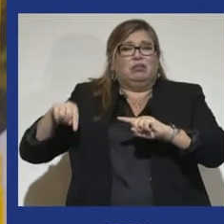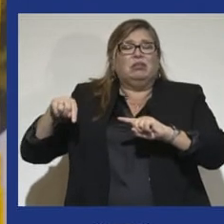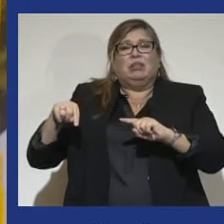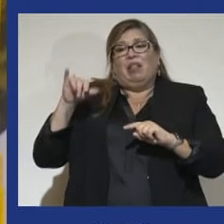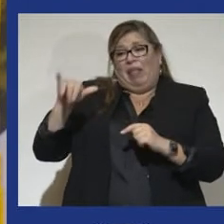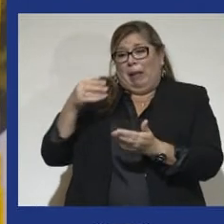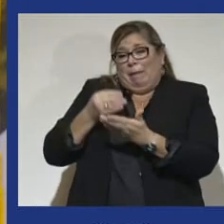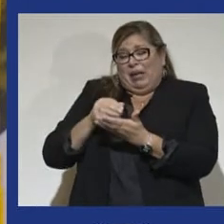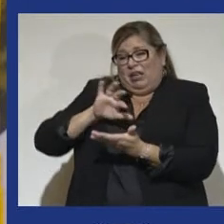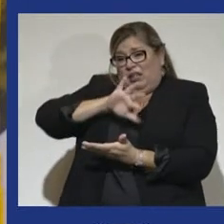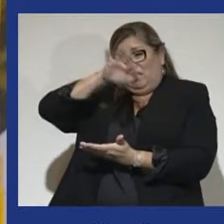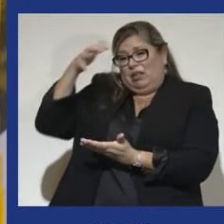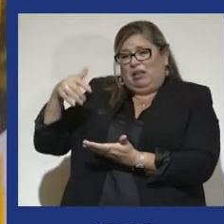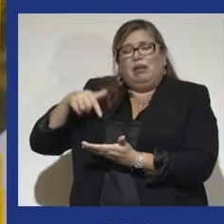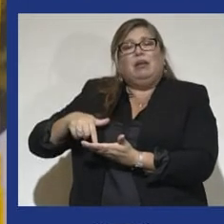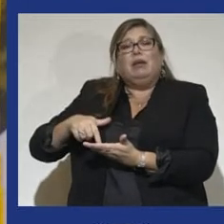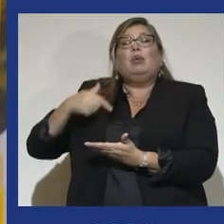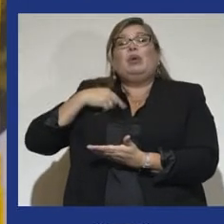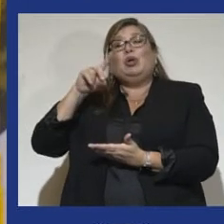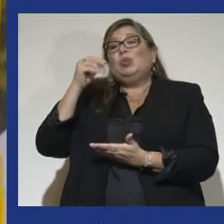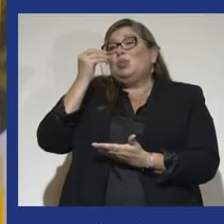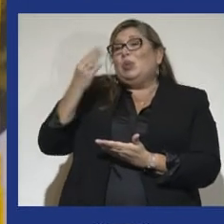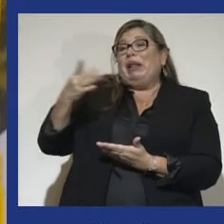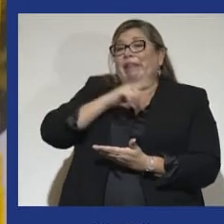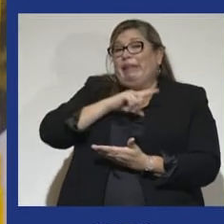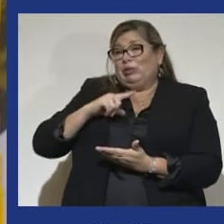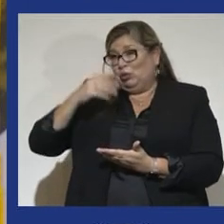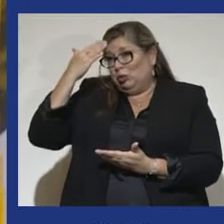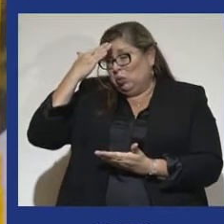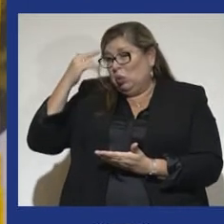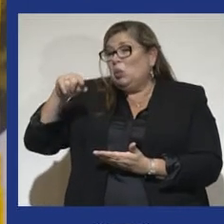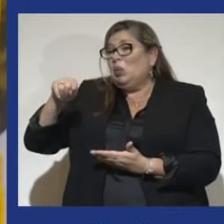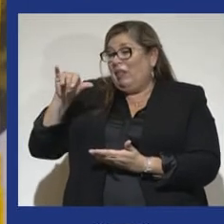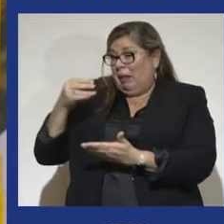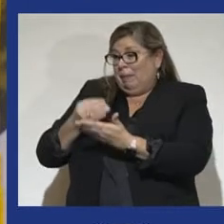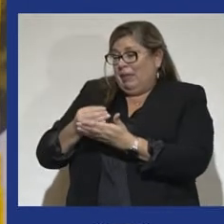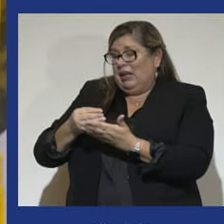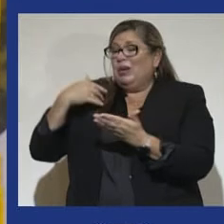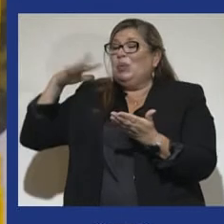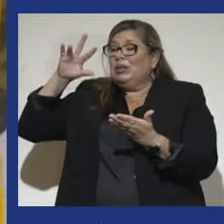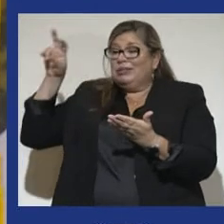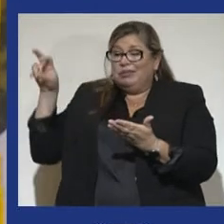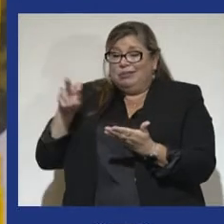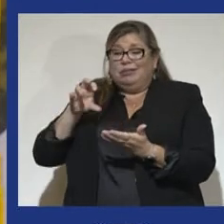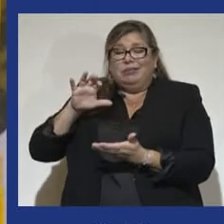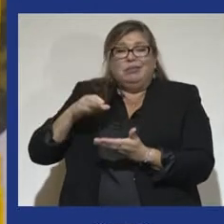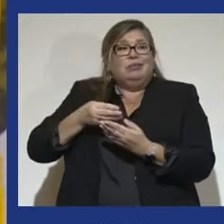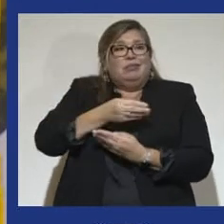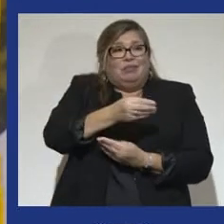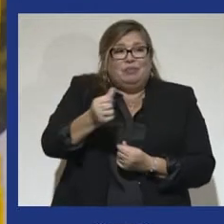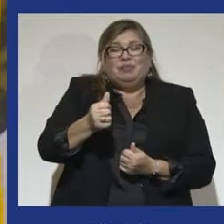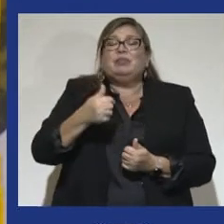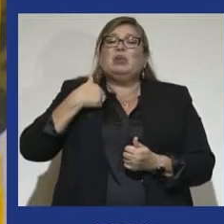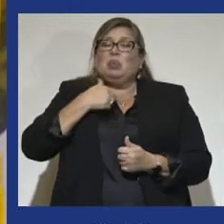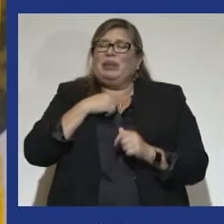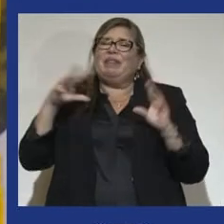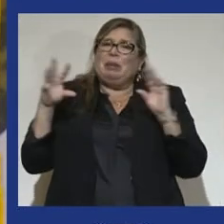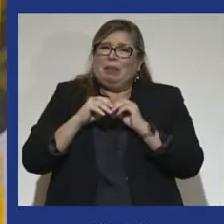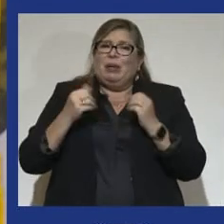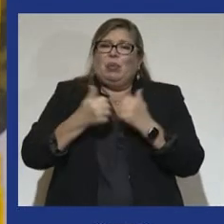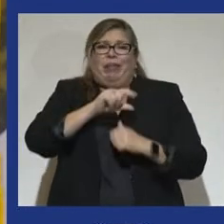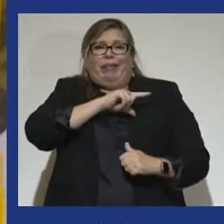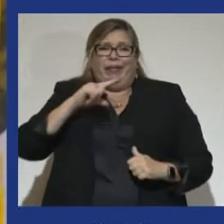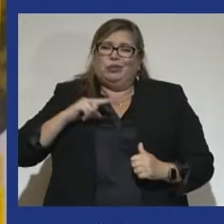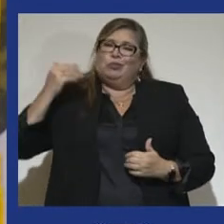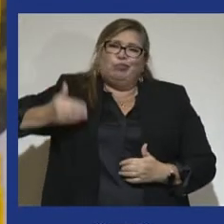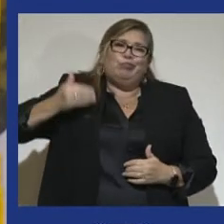emergencia y este dinero es dinero del cual notificamos a la legislatura cuando ponemos dinero en esa cuenta y